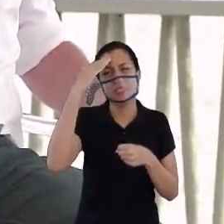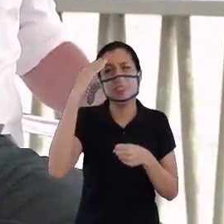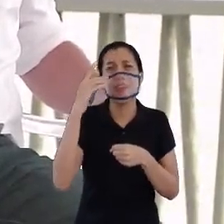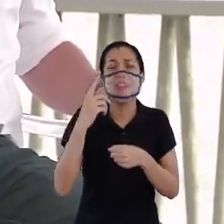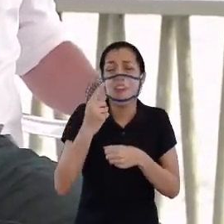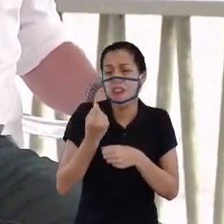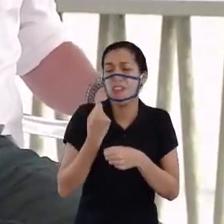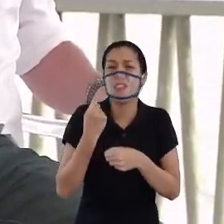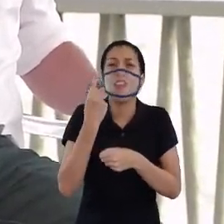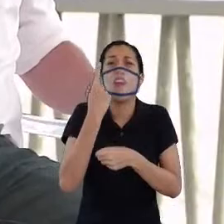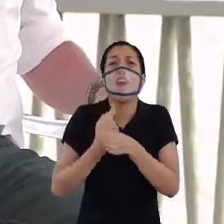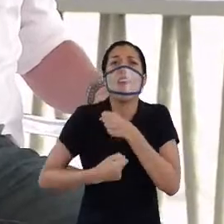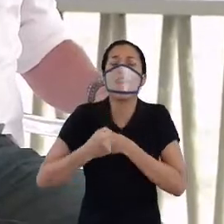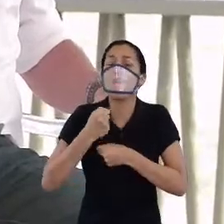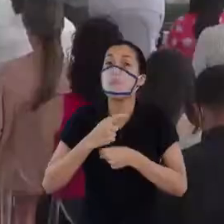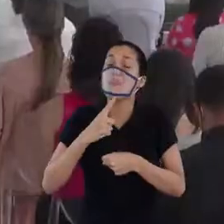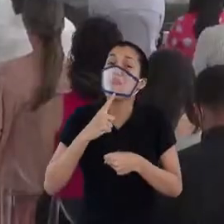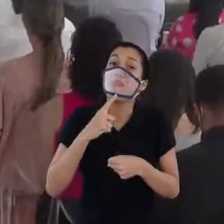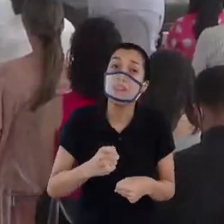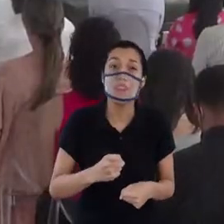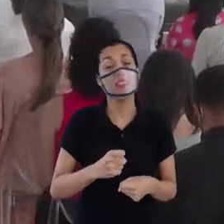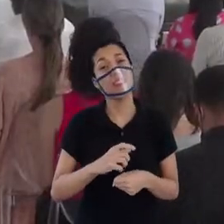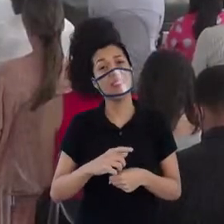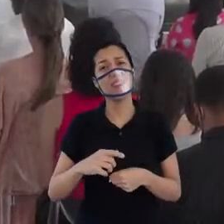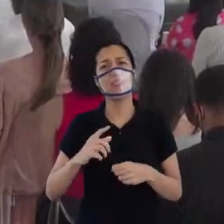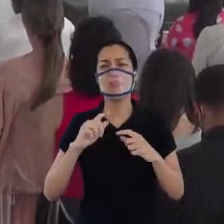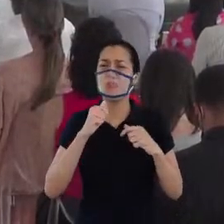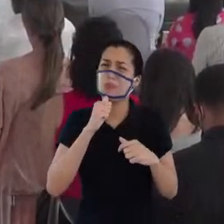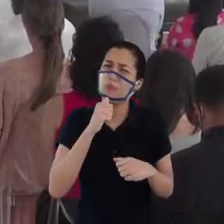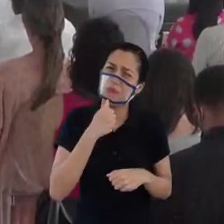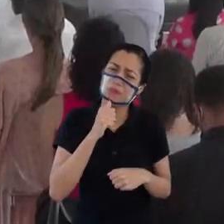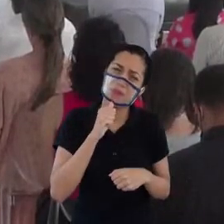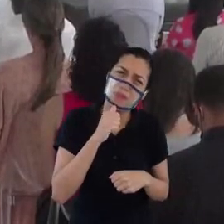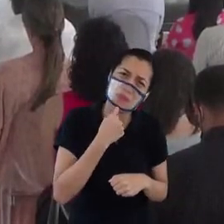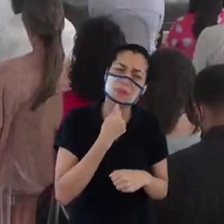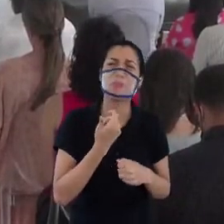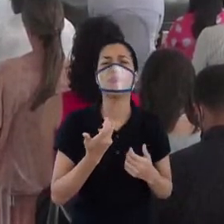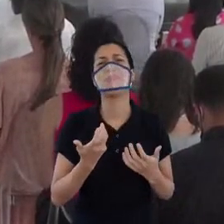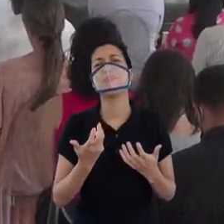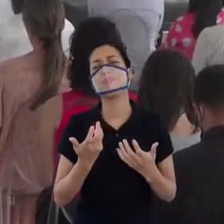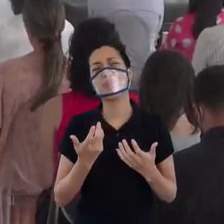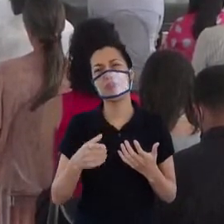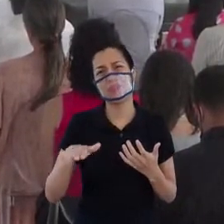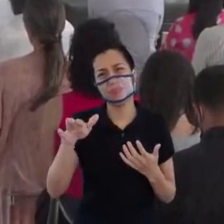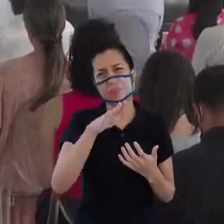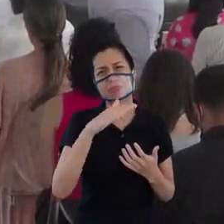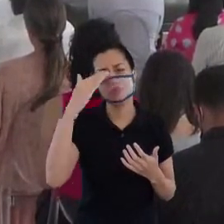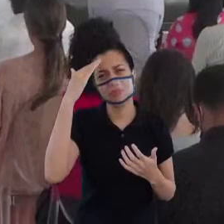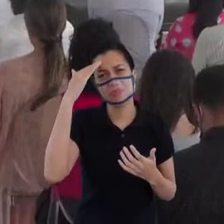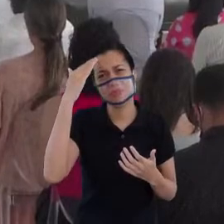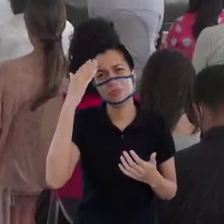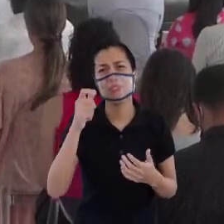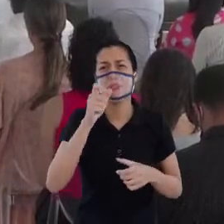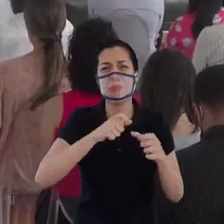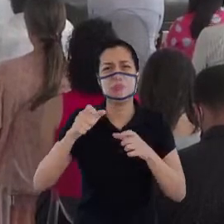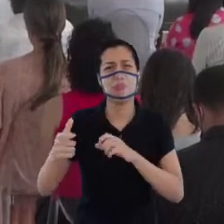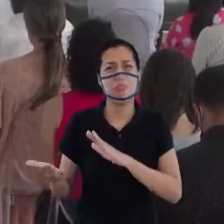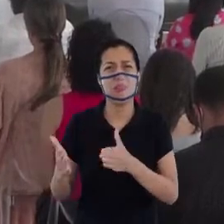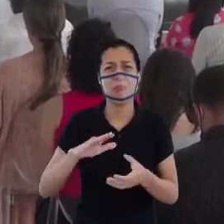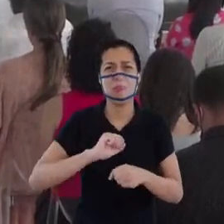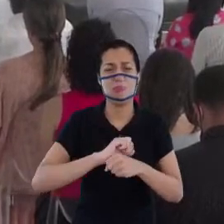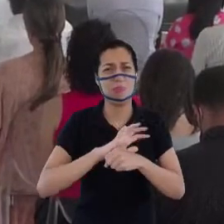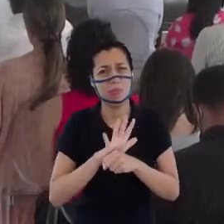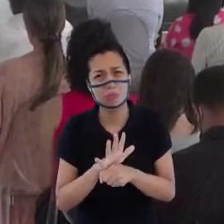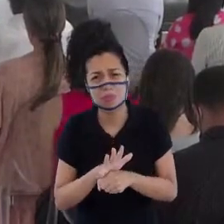año ha sido muy duro, mucho sufrimiento con el número de fallecidos, el número